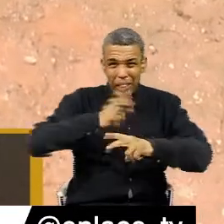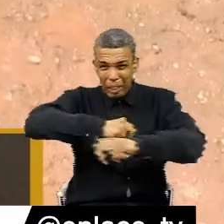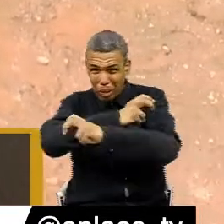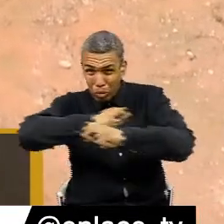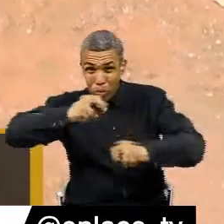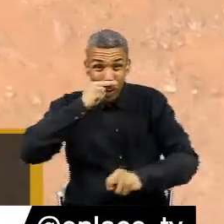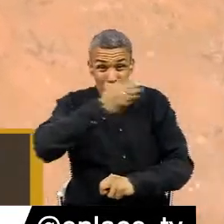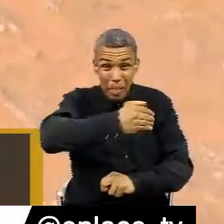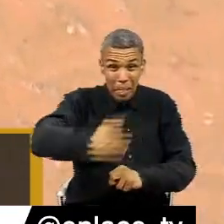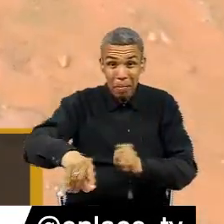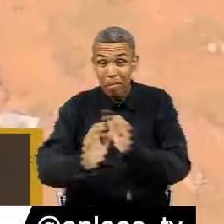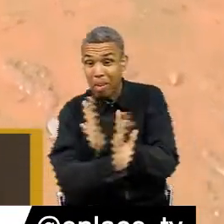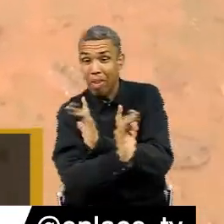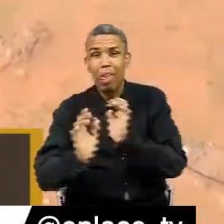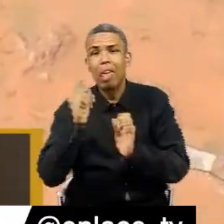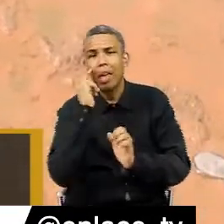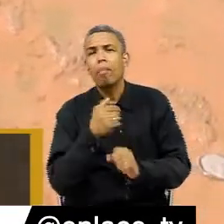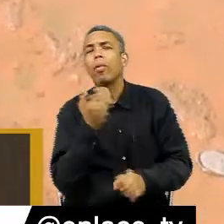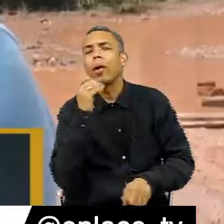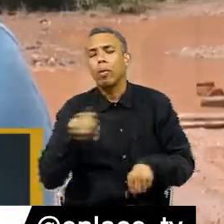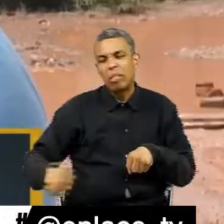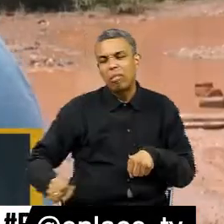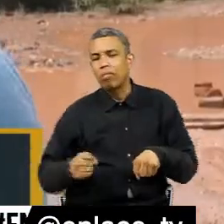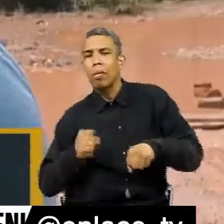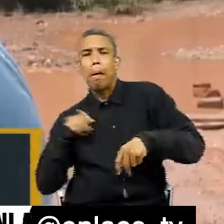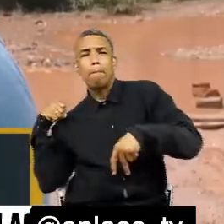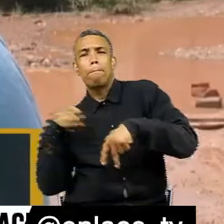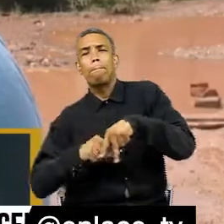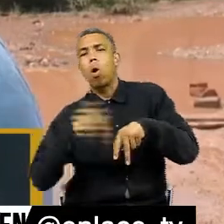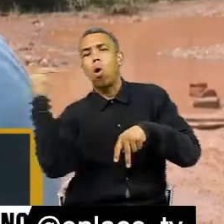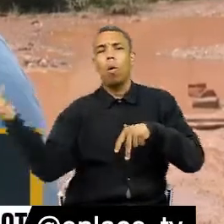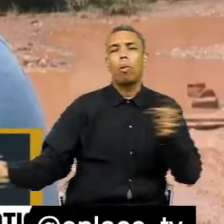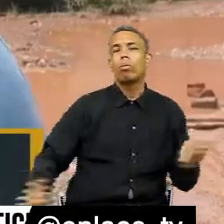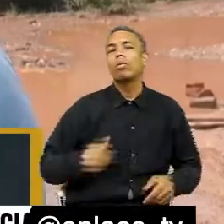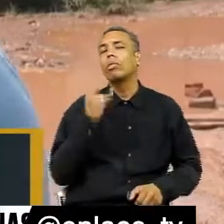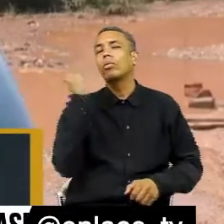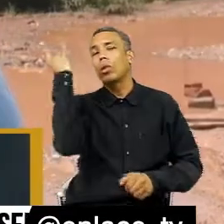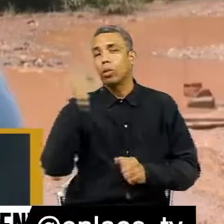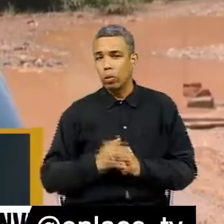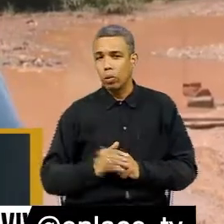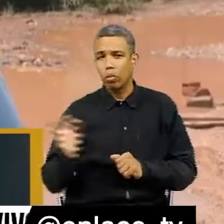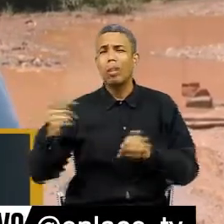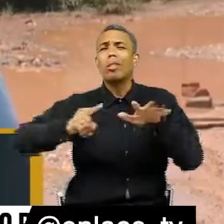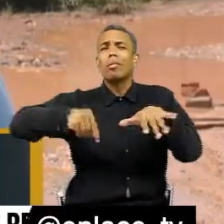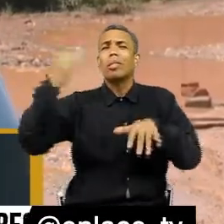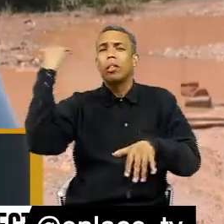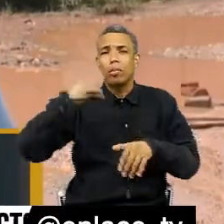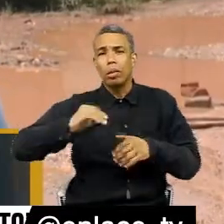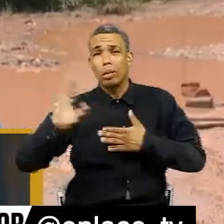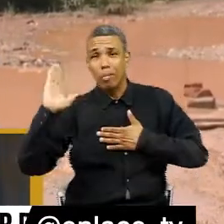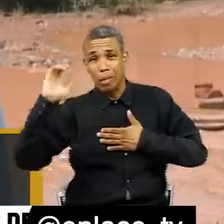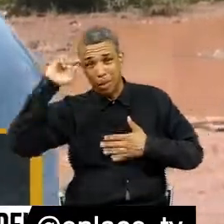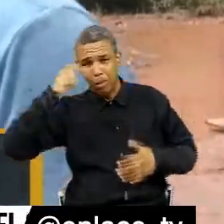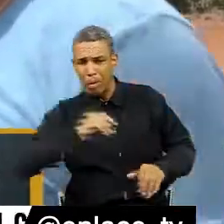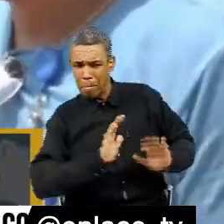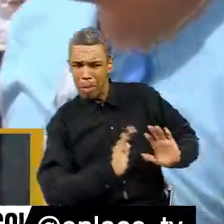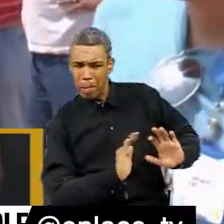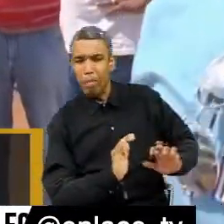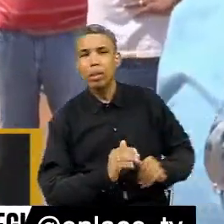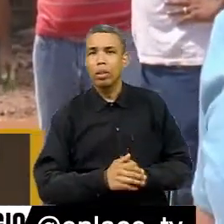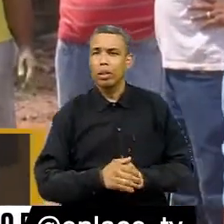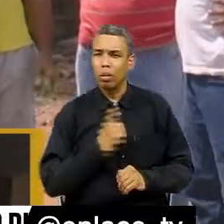rápido, y también la vía del 22 de marzo que hace 6 meses se están comprometiendo que ya vienen y nunca llegan por acá, mano. Bueno, vamos a